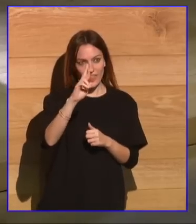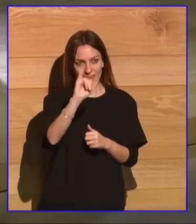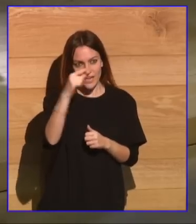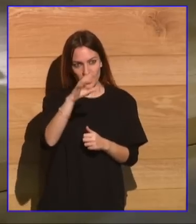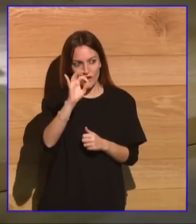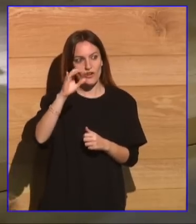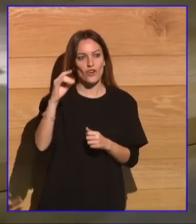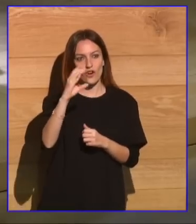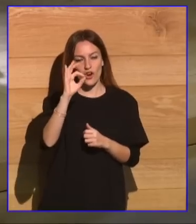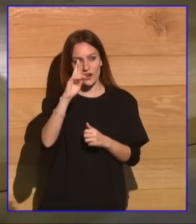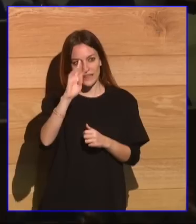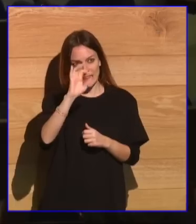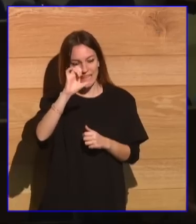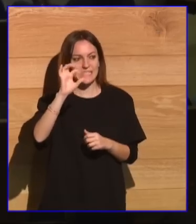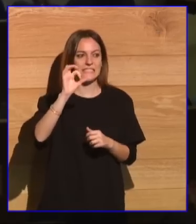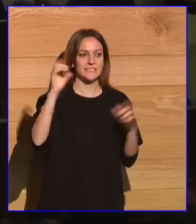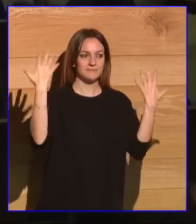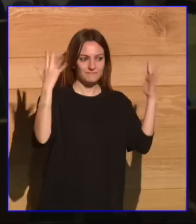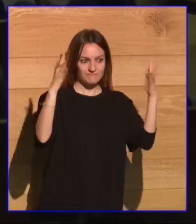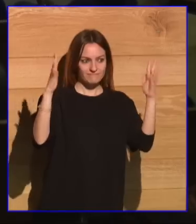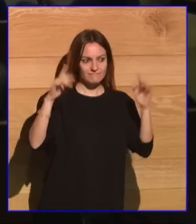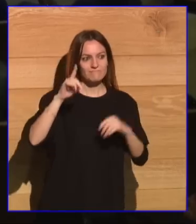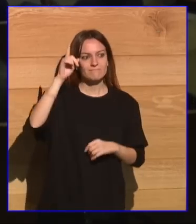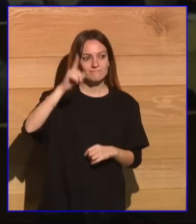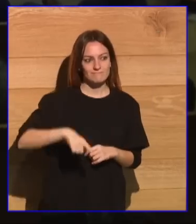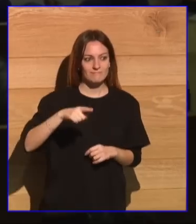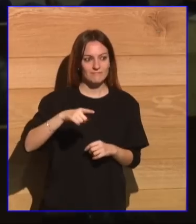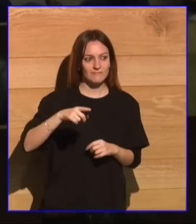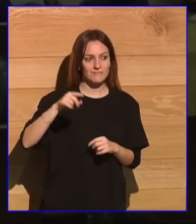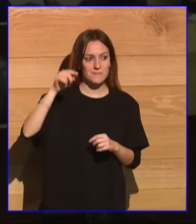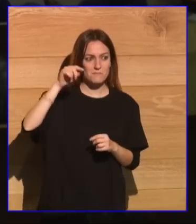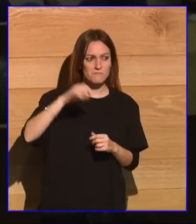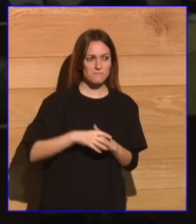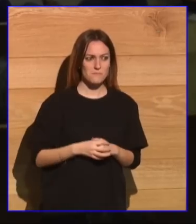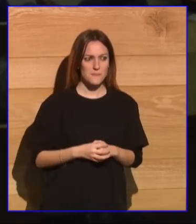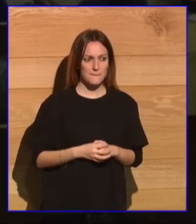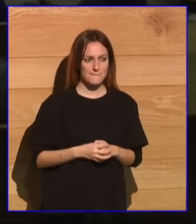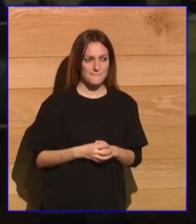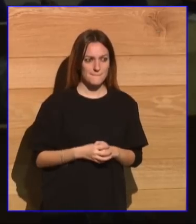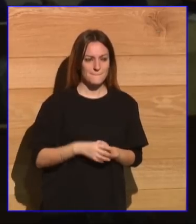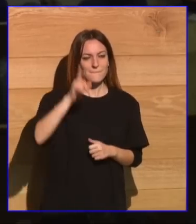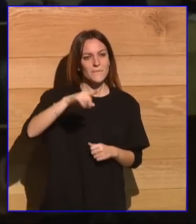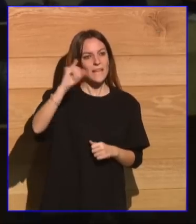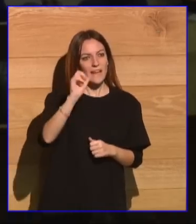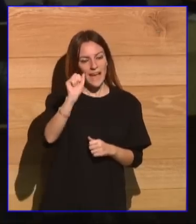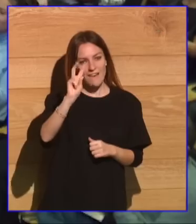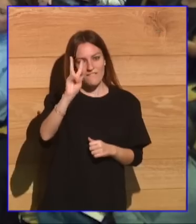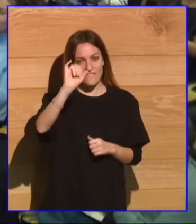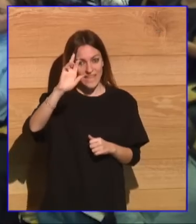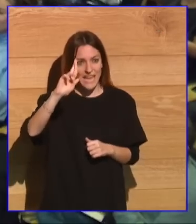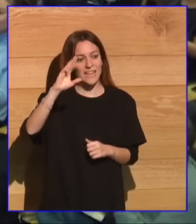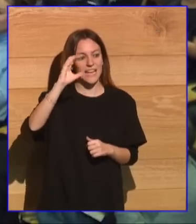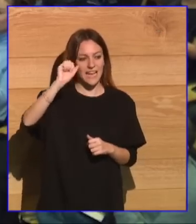Cortés. ¡Bravo! El mismo que viste y calza. Y en un sorprendente giro de los acontecimientos, Javier